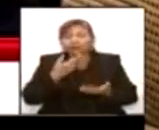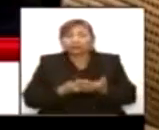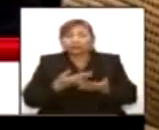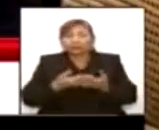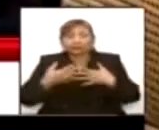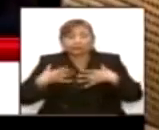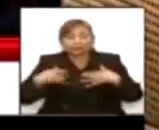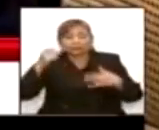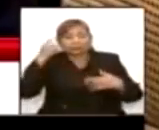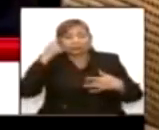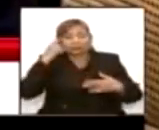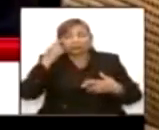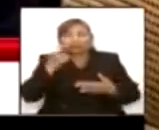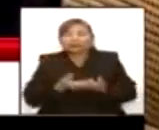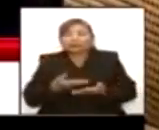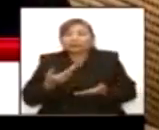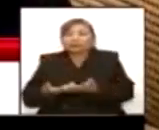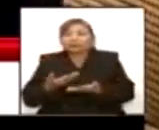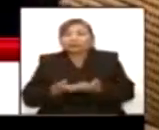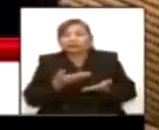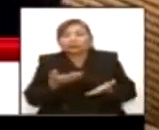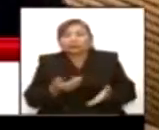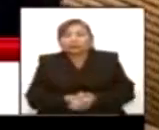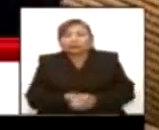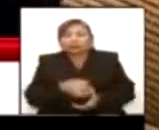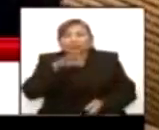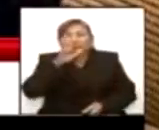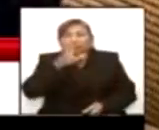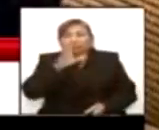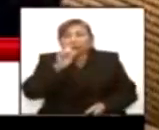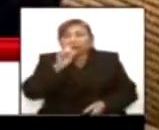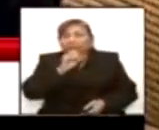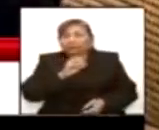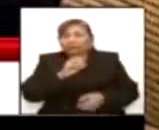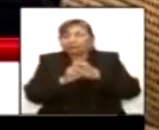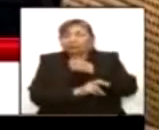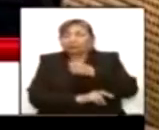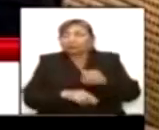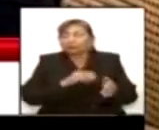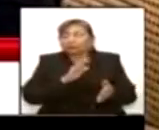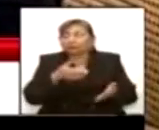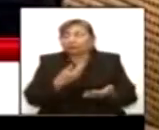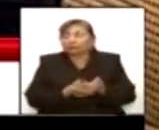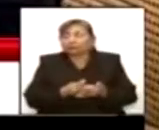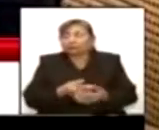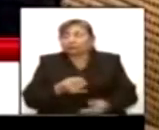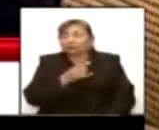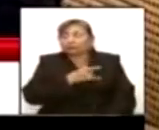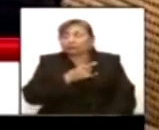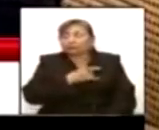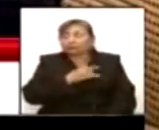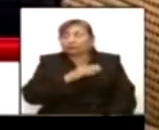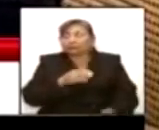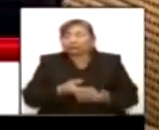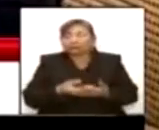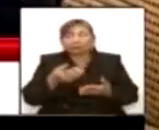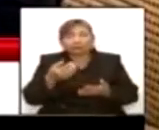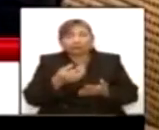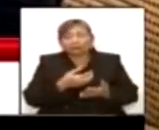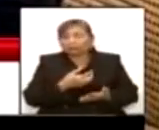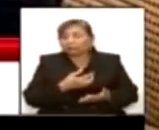mental aquí, probado en más de 30 países, en la Universidad de Yale, las mejores universidades del mundo, el